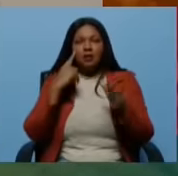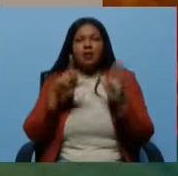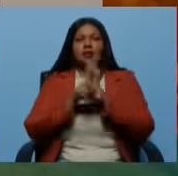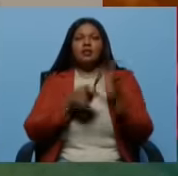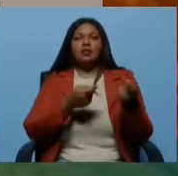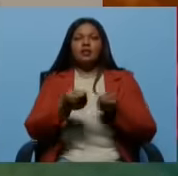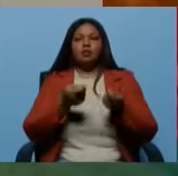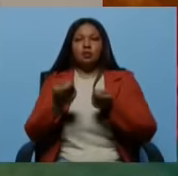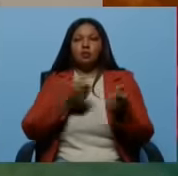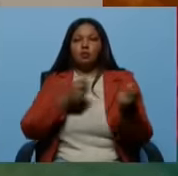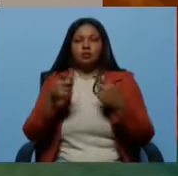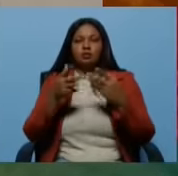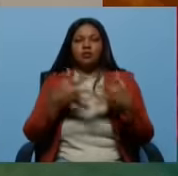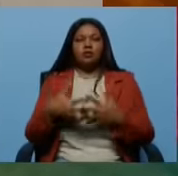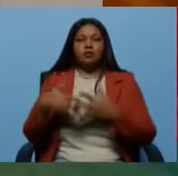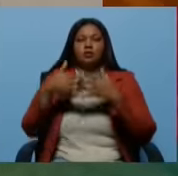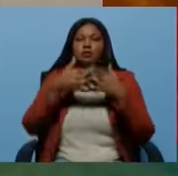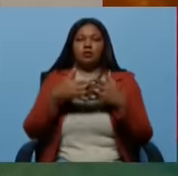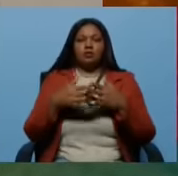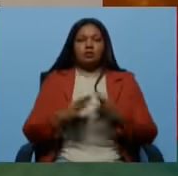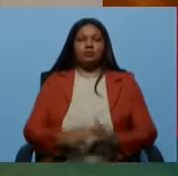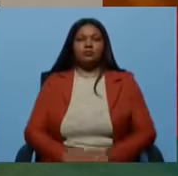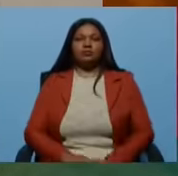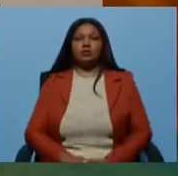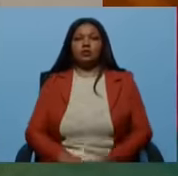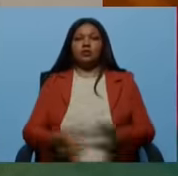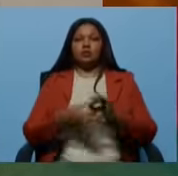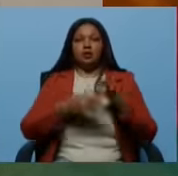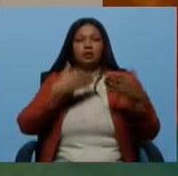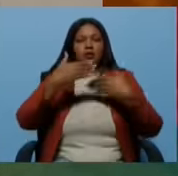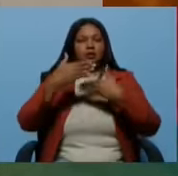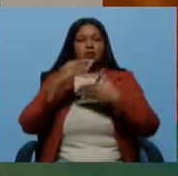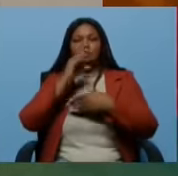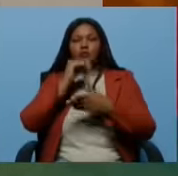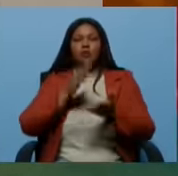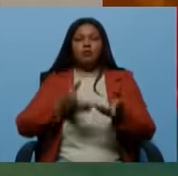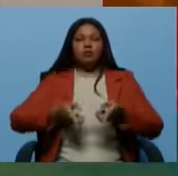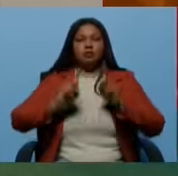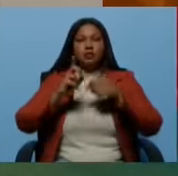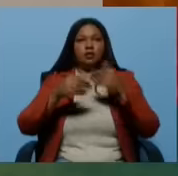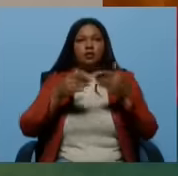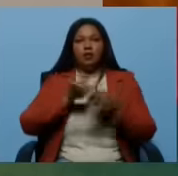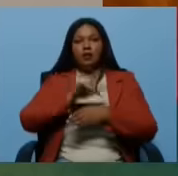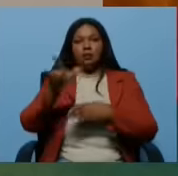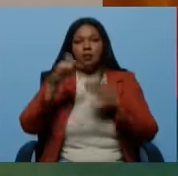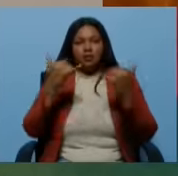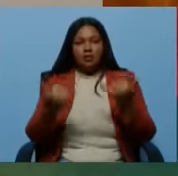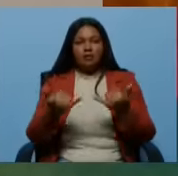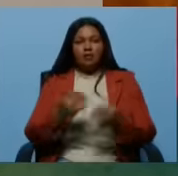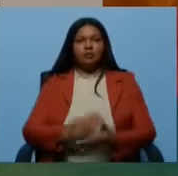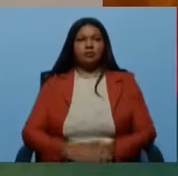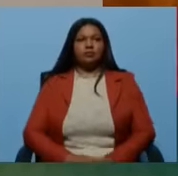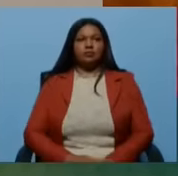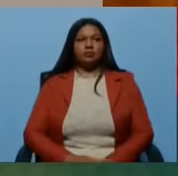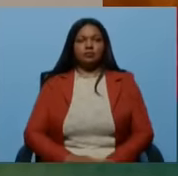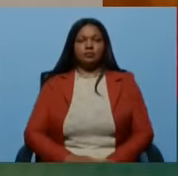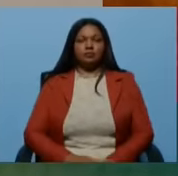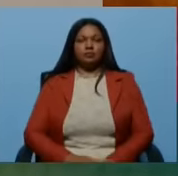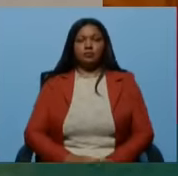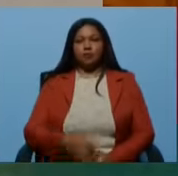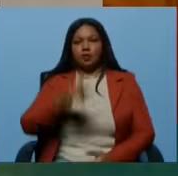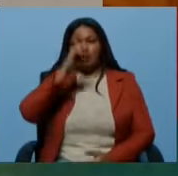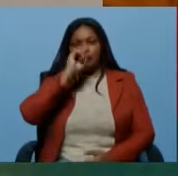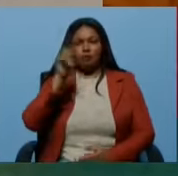control de exportaciones de Estados Unidos relacionadas con la transferencia no autorizada en el avión de Manhire. El tribunal esgrimió que desde el año